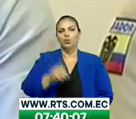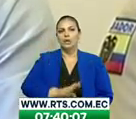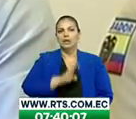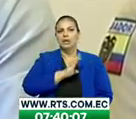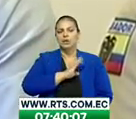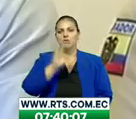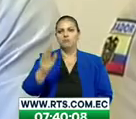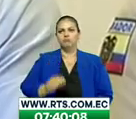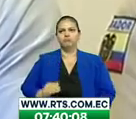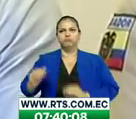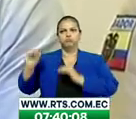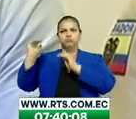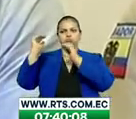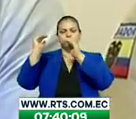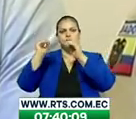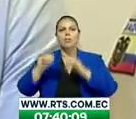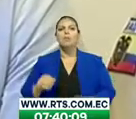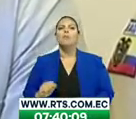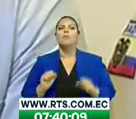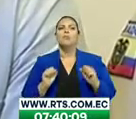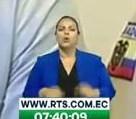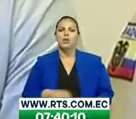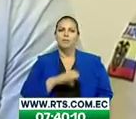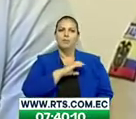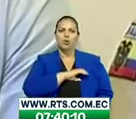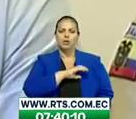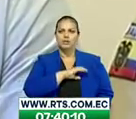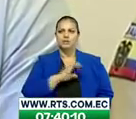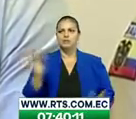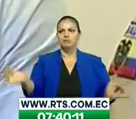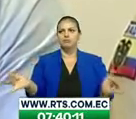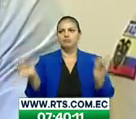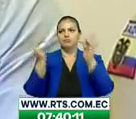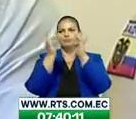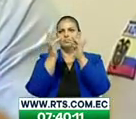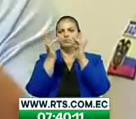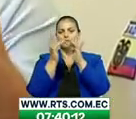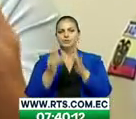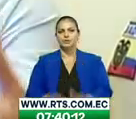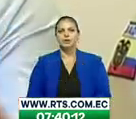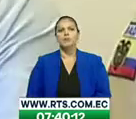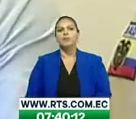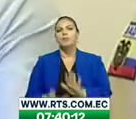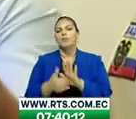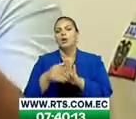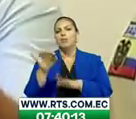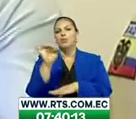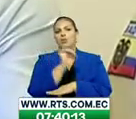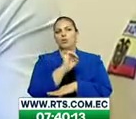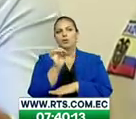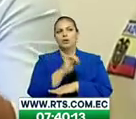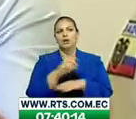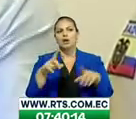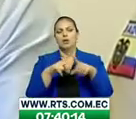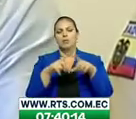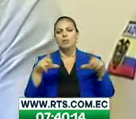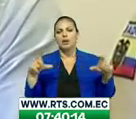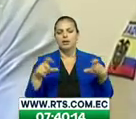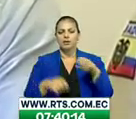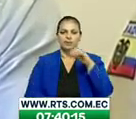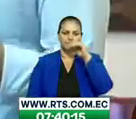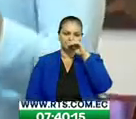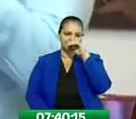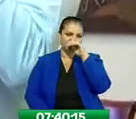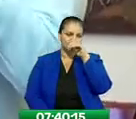ECU 911 y que permitirá reconocer no solamente las placas, sino a posterior un reconocimiento